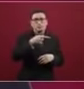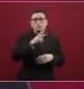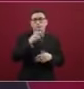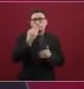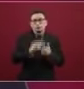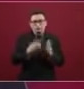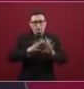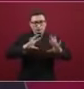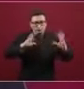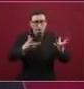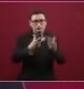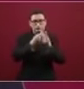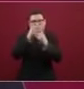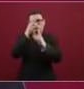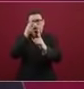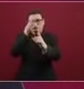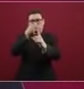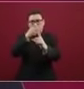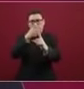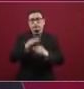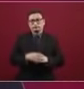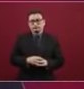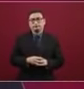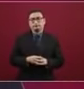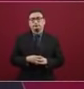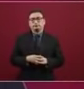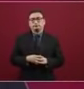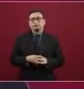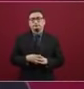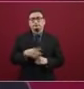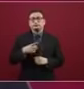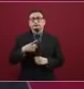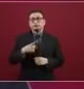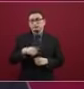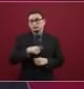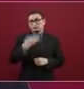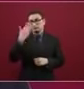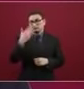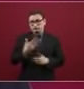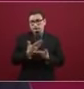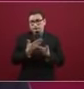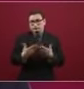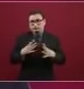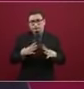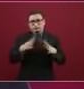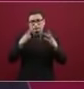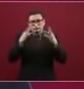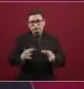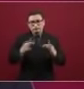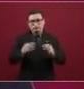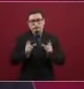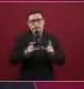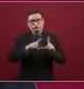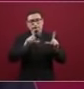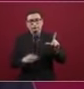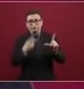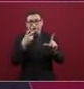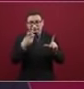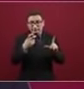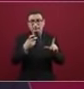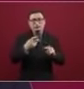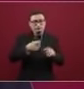visión de conjunto. Y lo que nos permite la creación de la Guardia Nacional es asumir